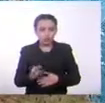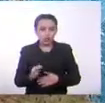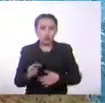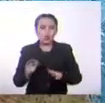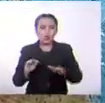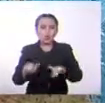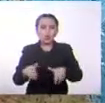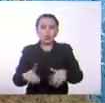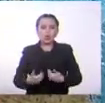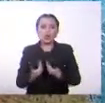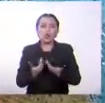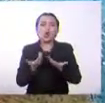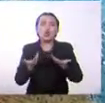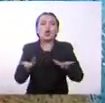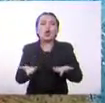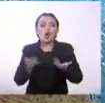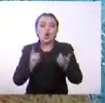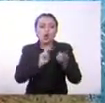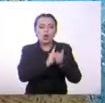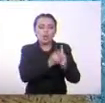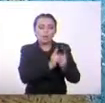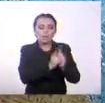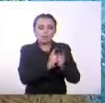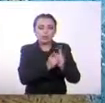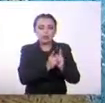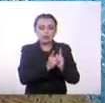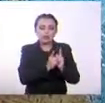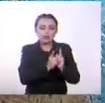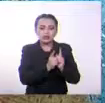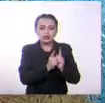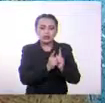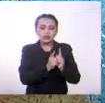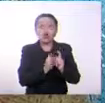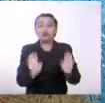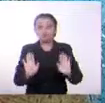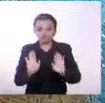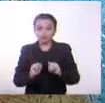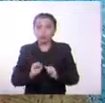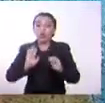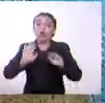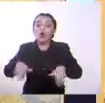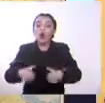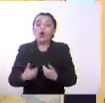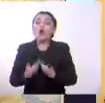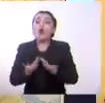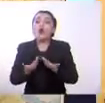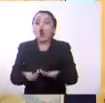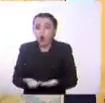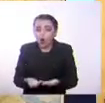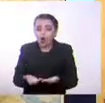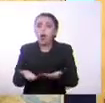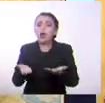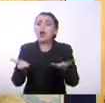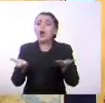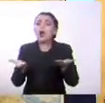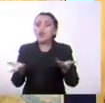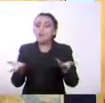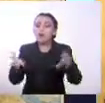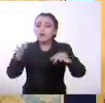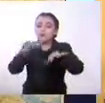¿cómo se relaciona entonces la migración con las identidades? Este tema es bastante